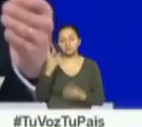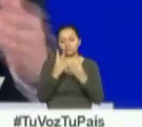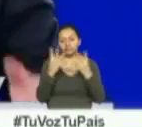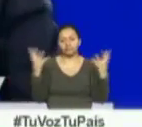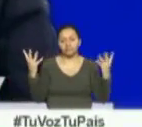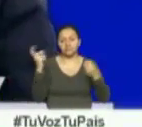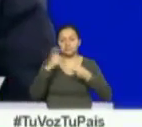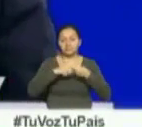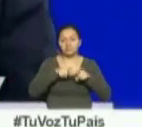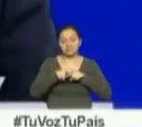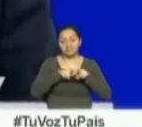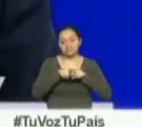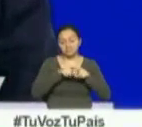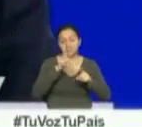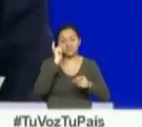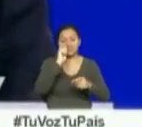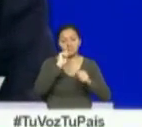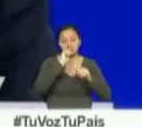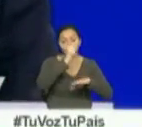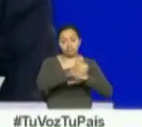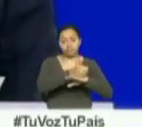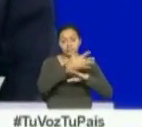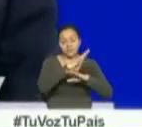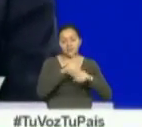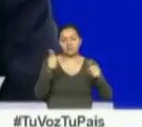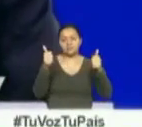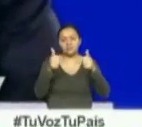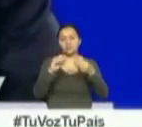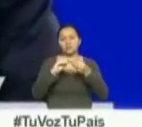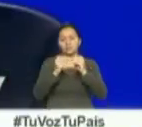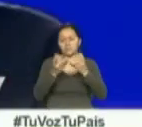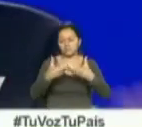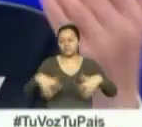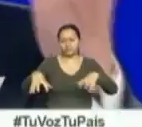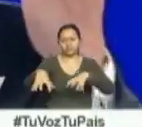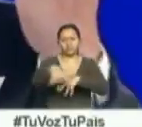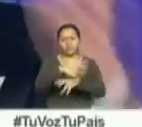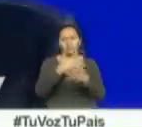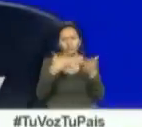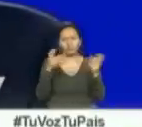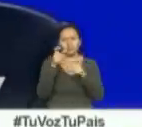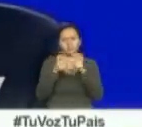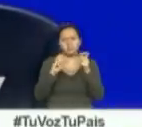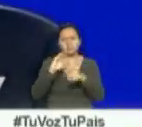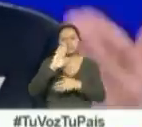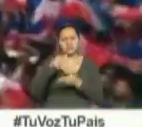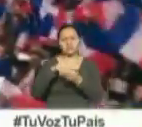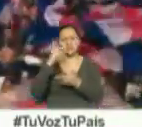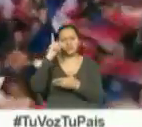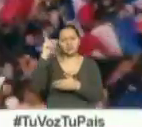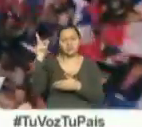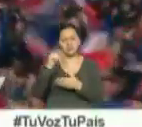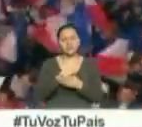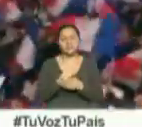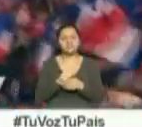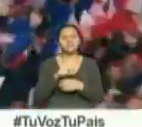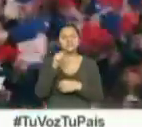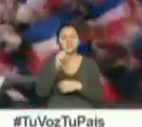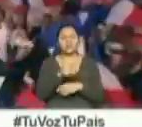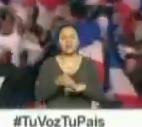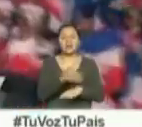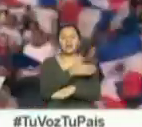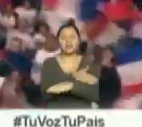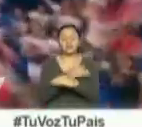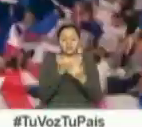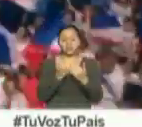aspirantes. Un número de candidatos que muestra lo dividida que está la formación de centro-derecha, los republicanos, en uno de los